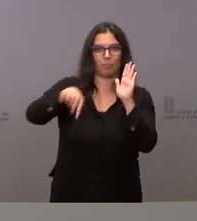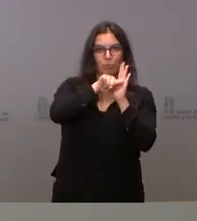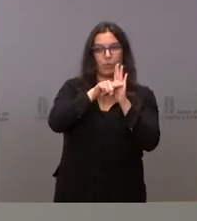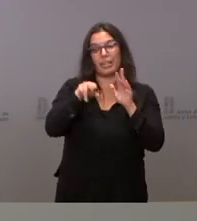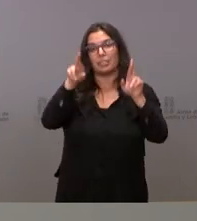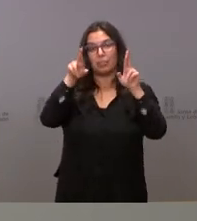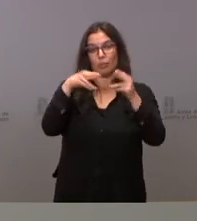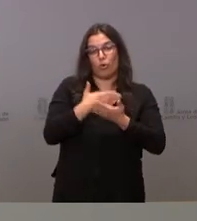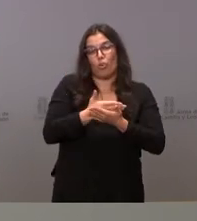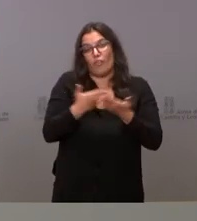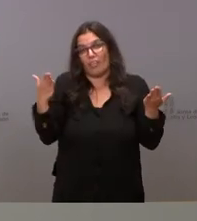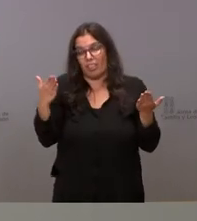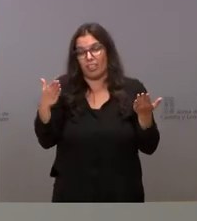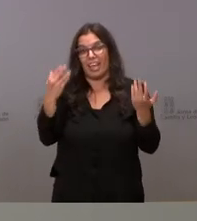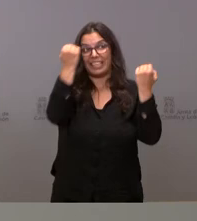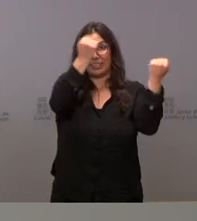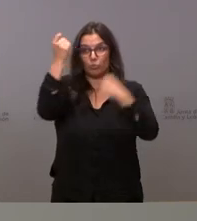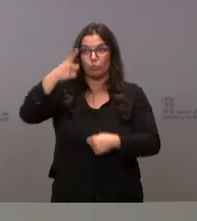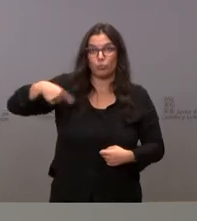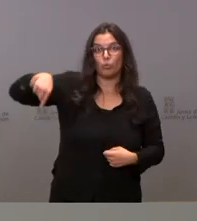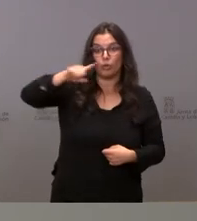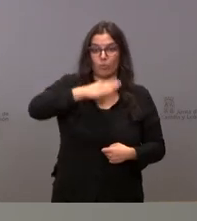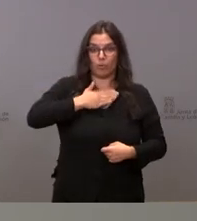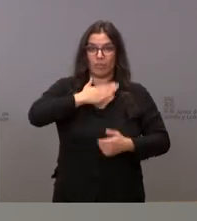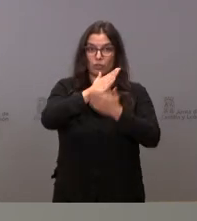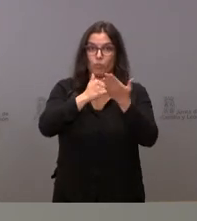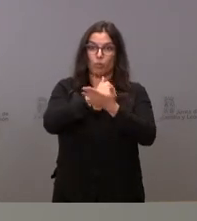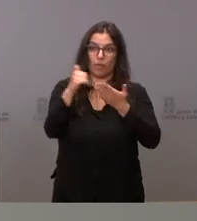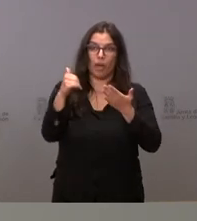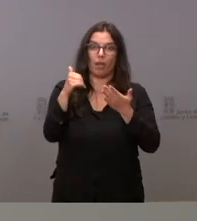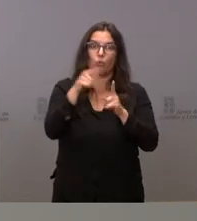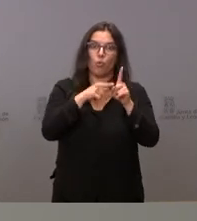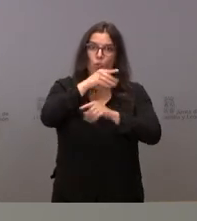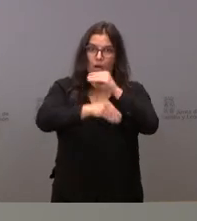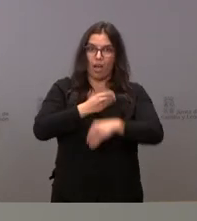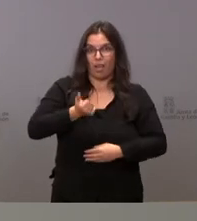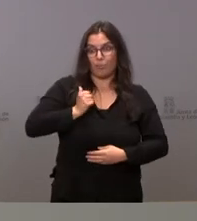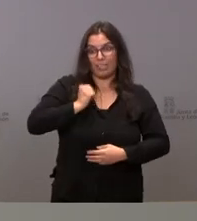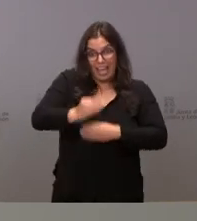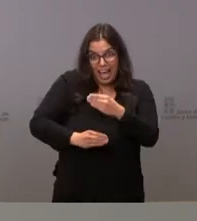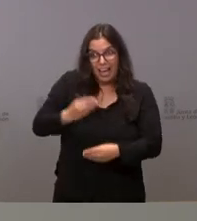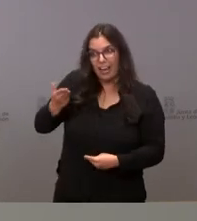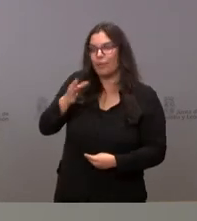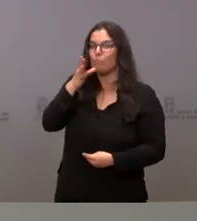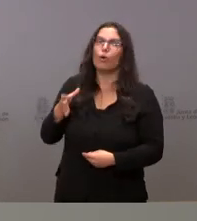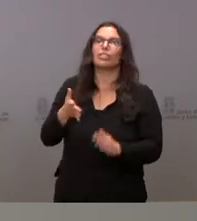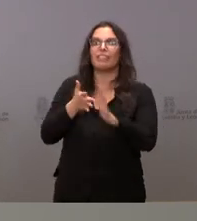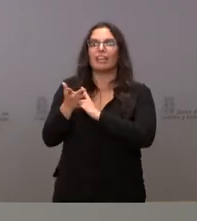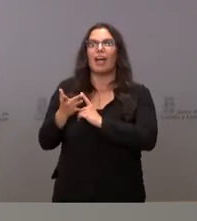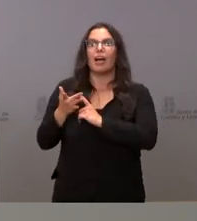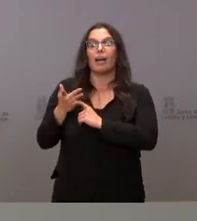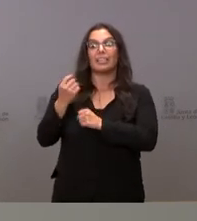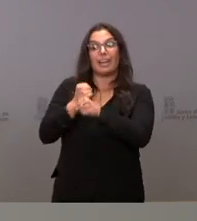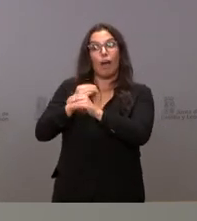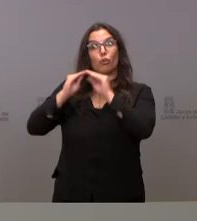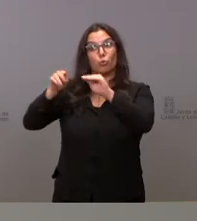que las instituciones en principio de la comunidad autónoma pues lo usen, lo utilicen porque creemos que da mayor confianza en su